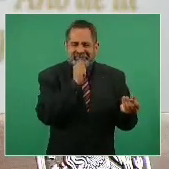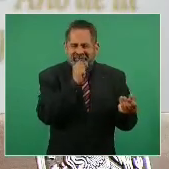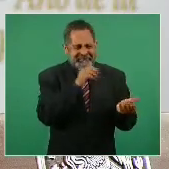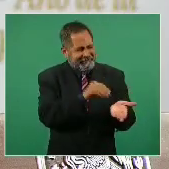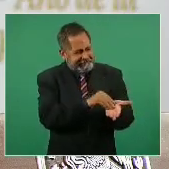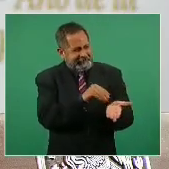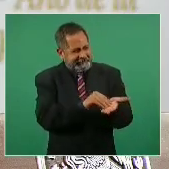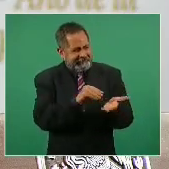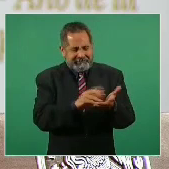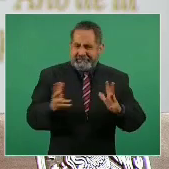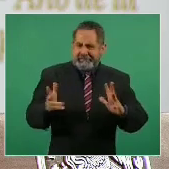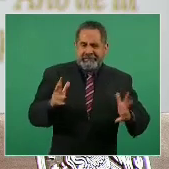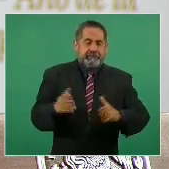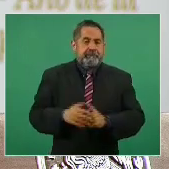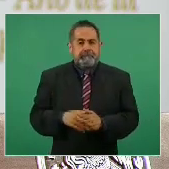Entonces, estos organismos